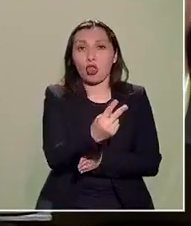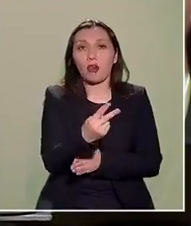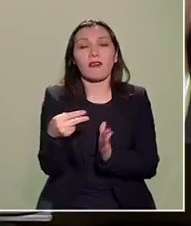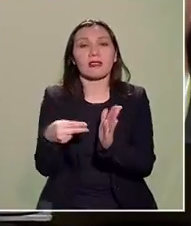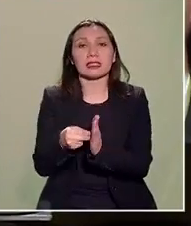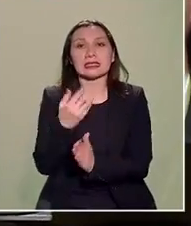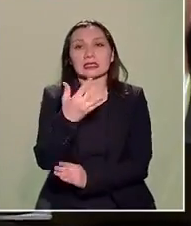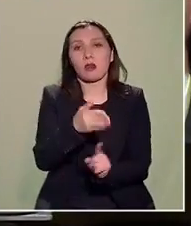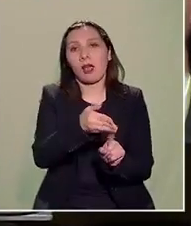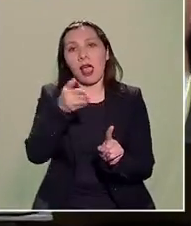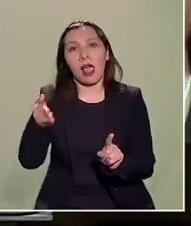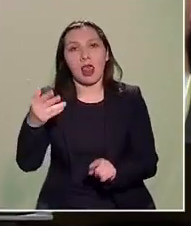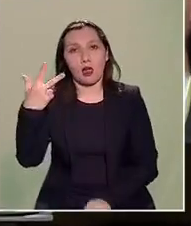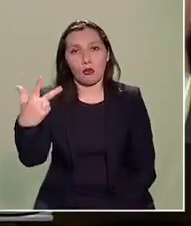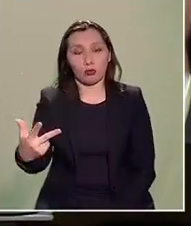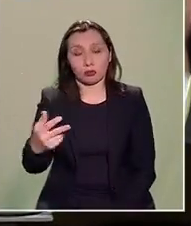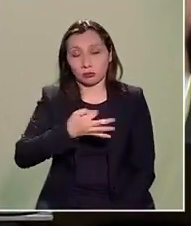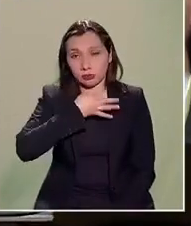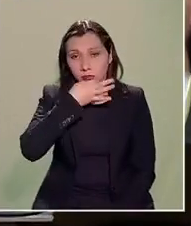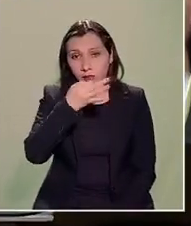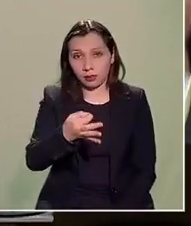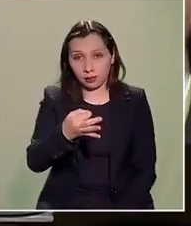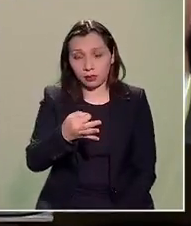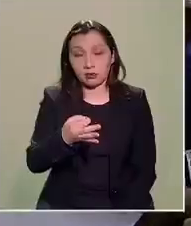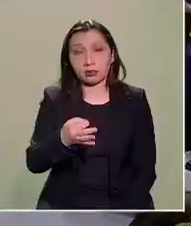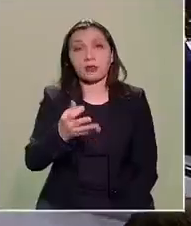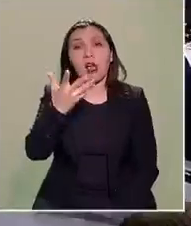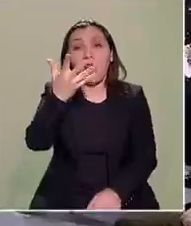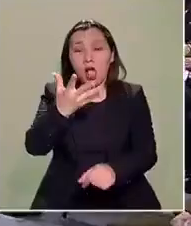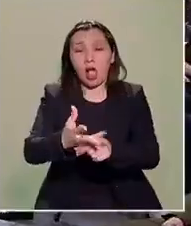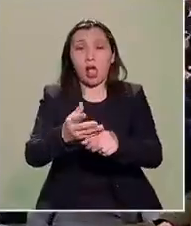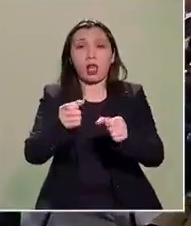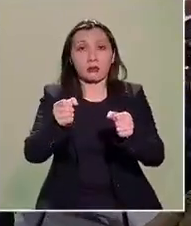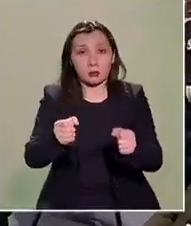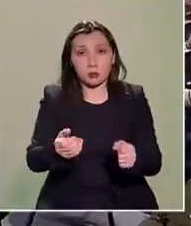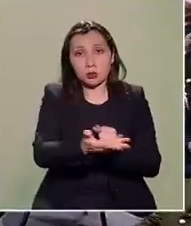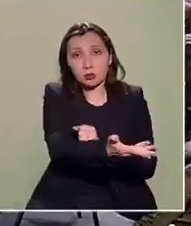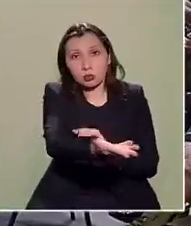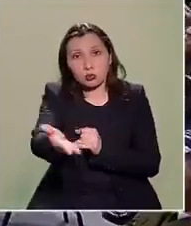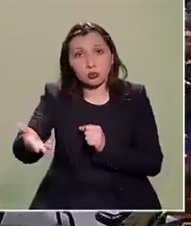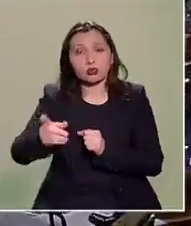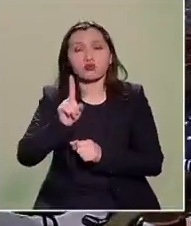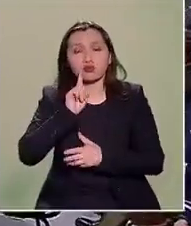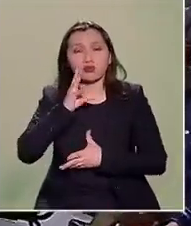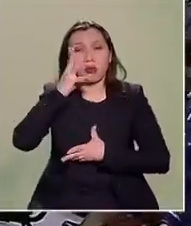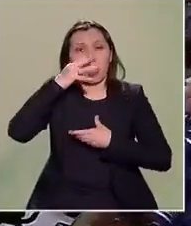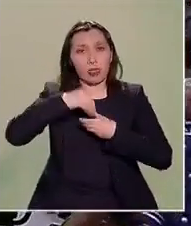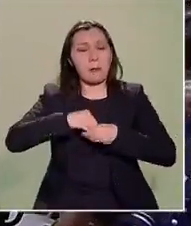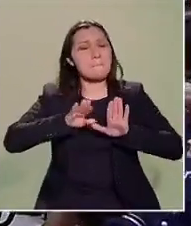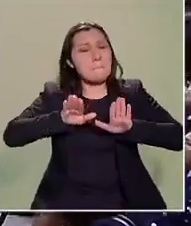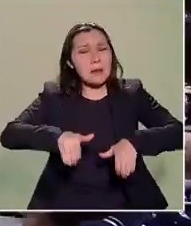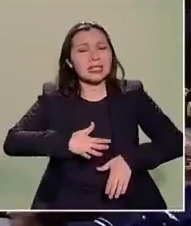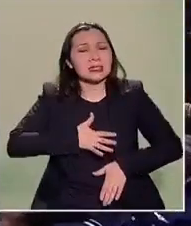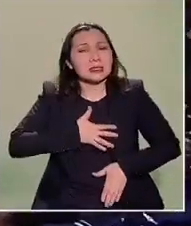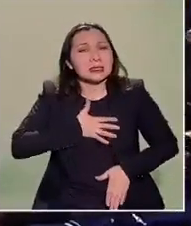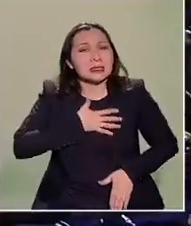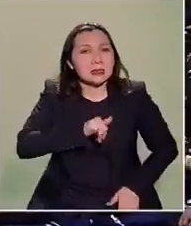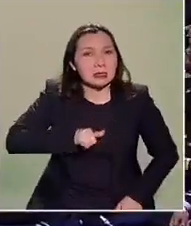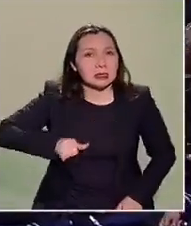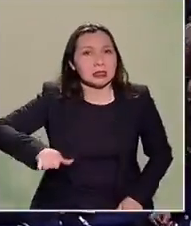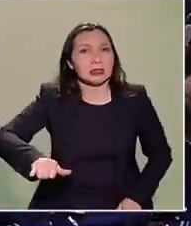5 al 8 y dice así haya pues en vosotros este mismo sentir